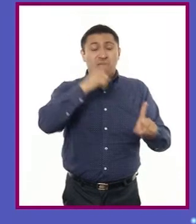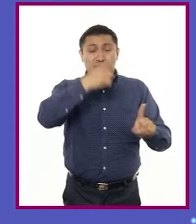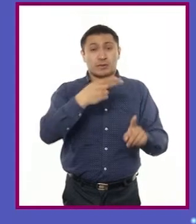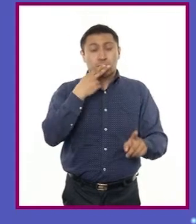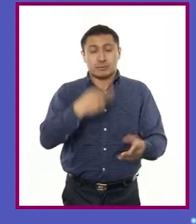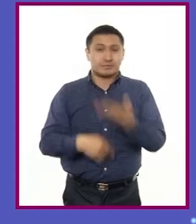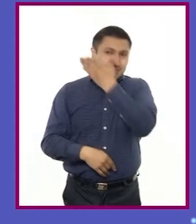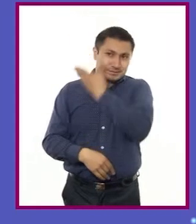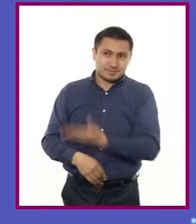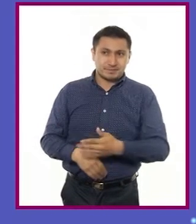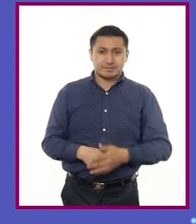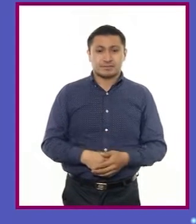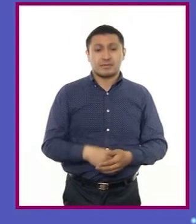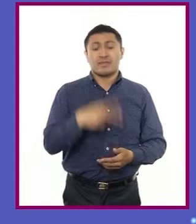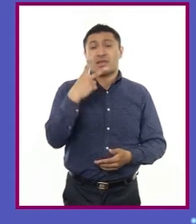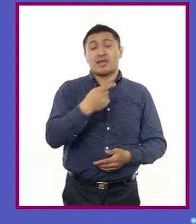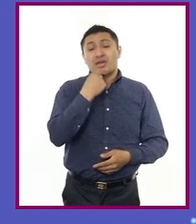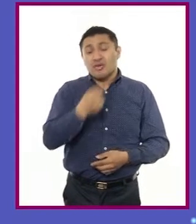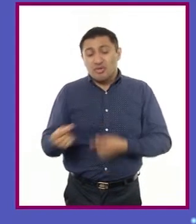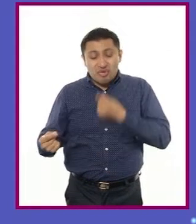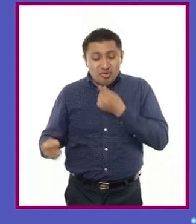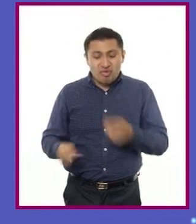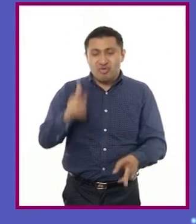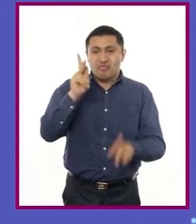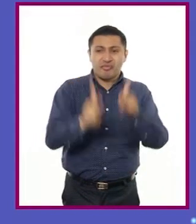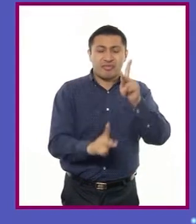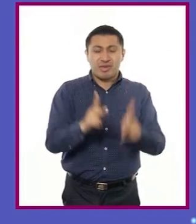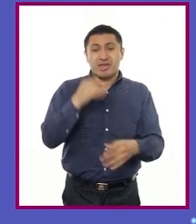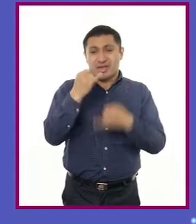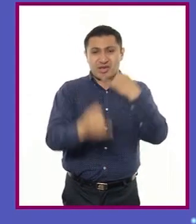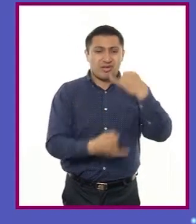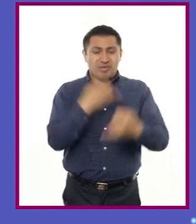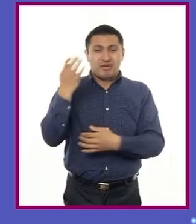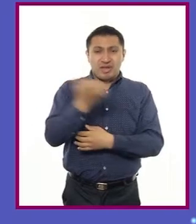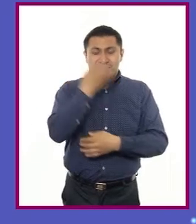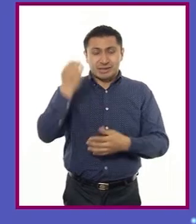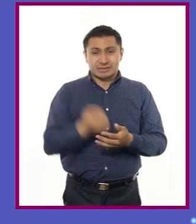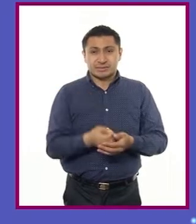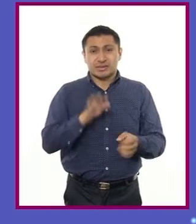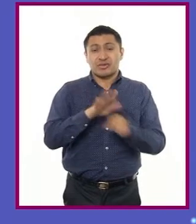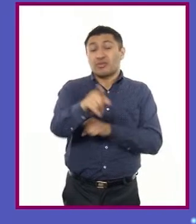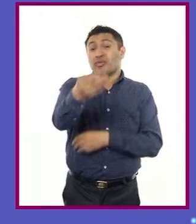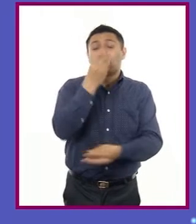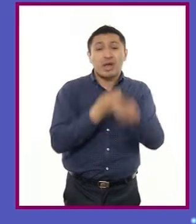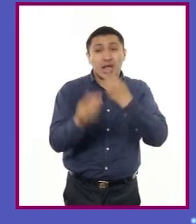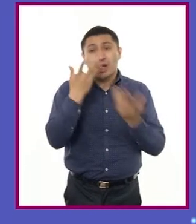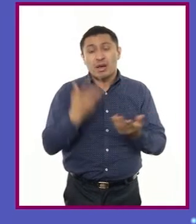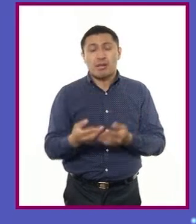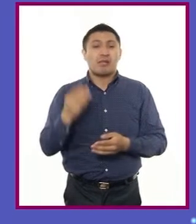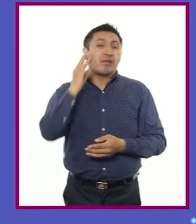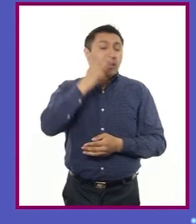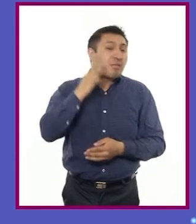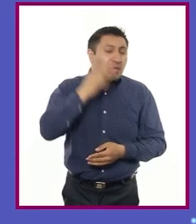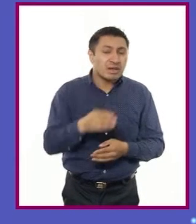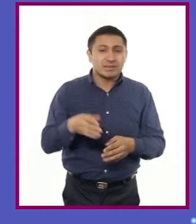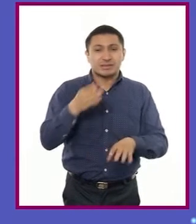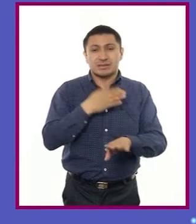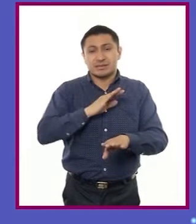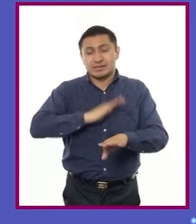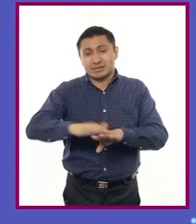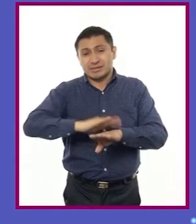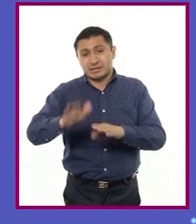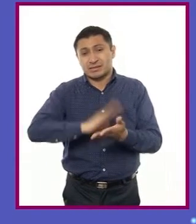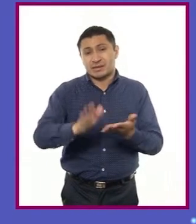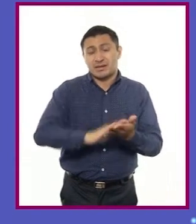empleados. Dos niños conversan a la hora del recreo. ¿Qué vas a comer? Una manzana, nopalitos,